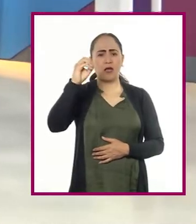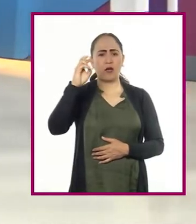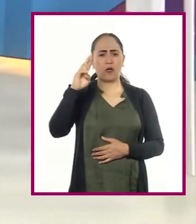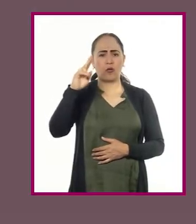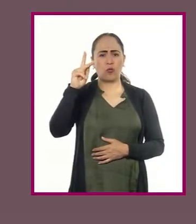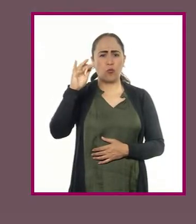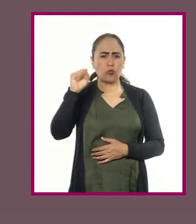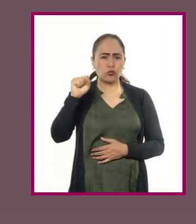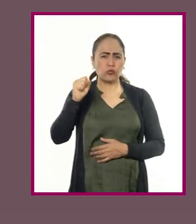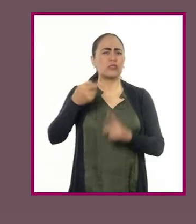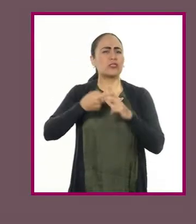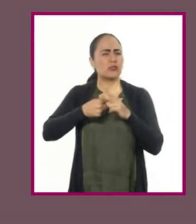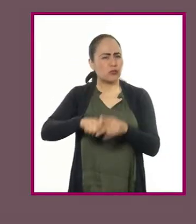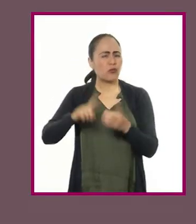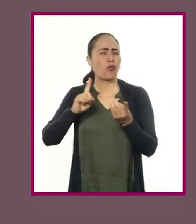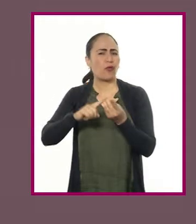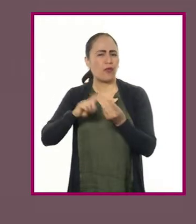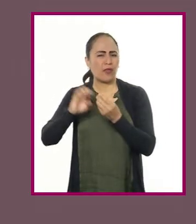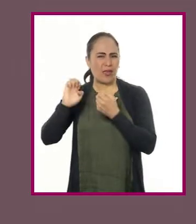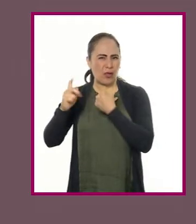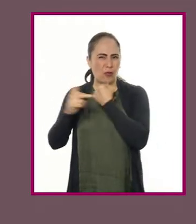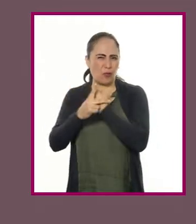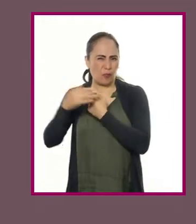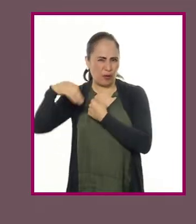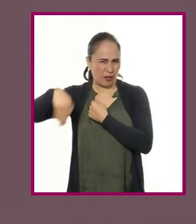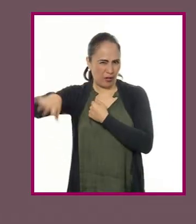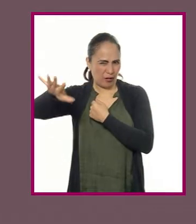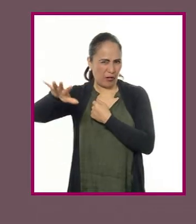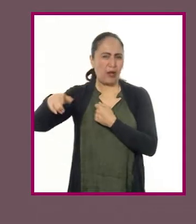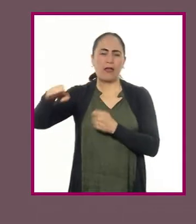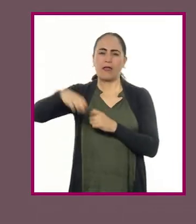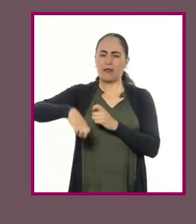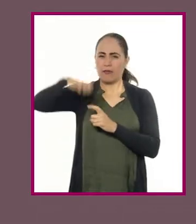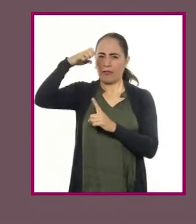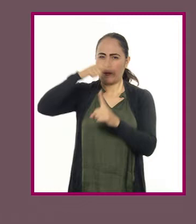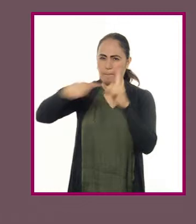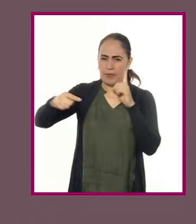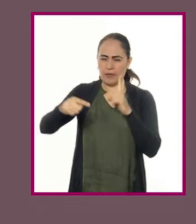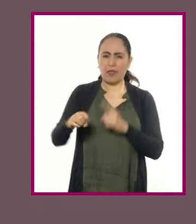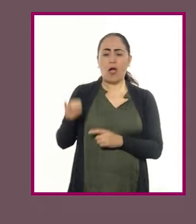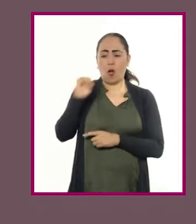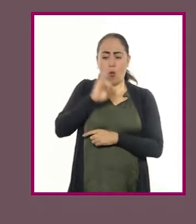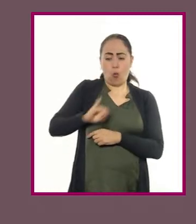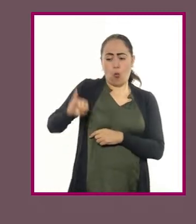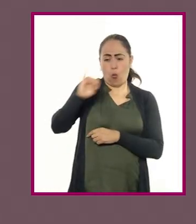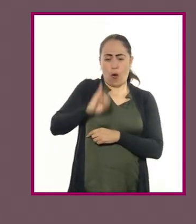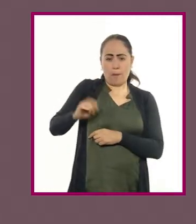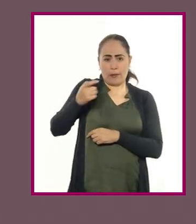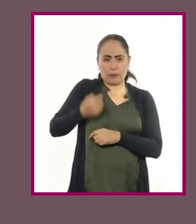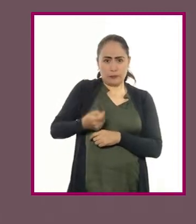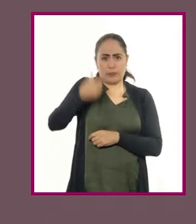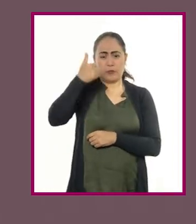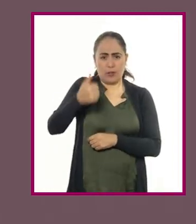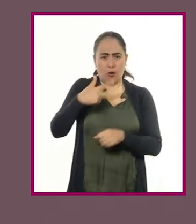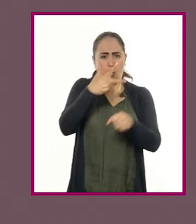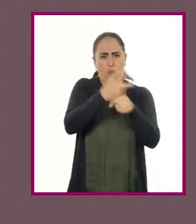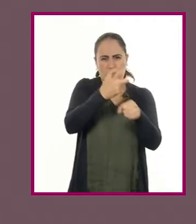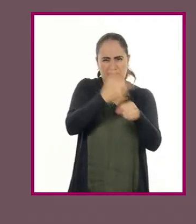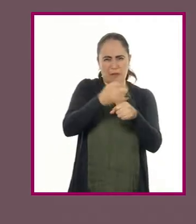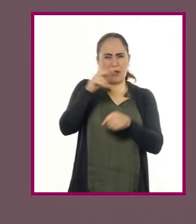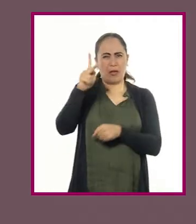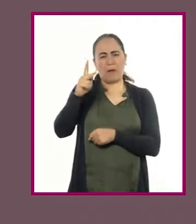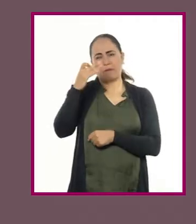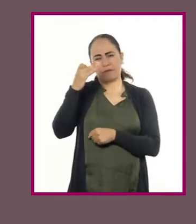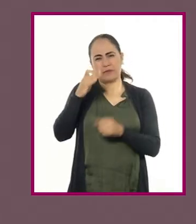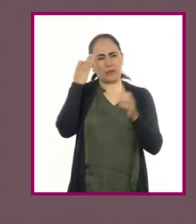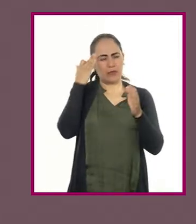en Europa durante la Edad Media y tenía lugar el primer jueves de la octava de Pentecostés, siendo una